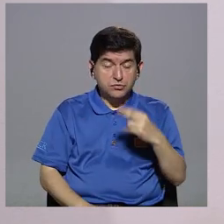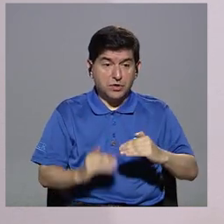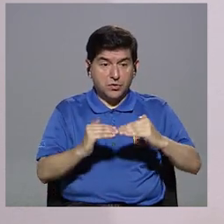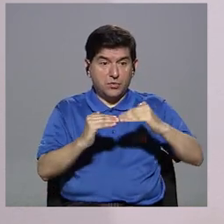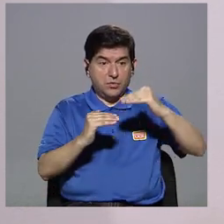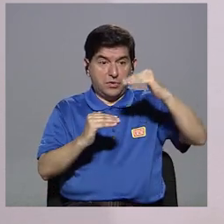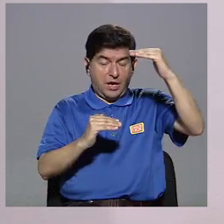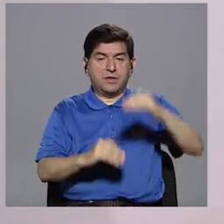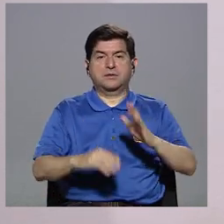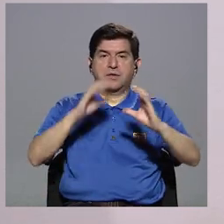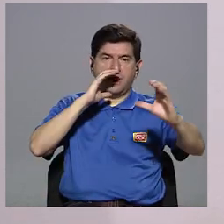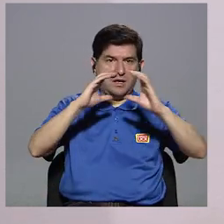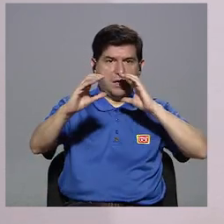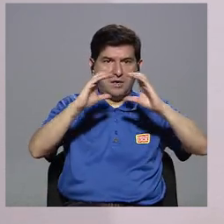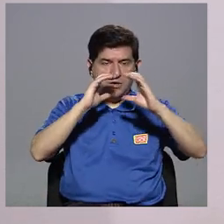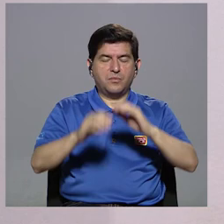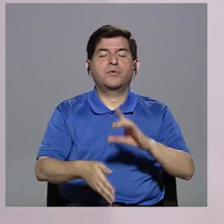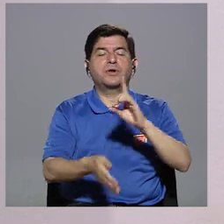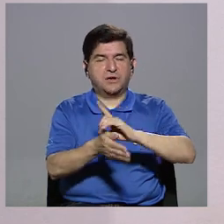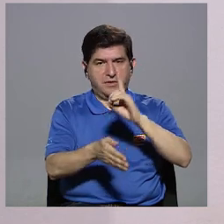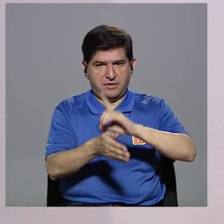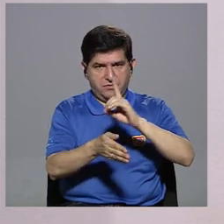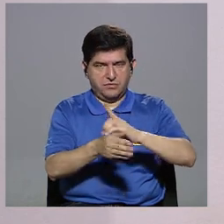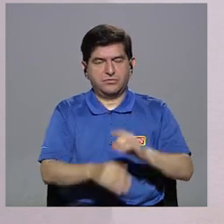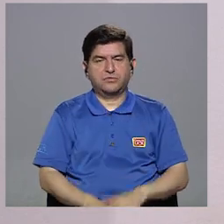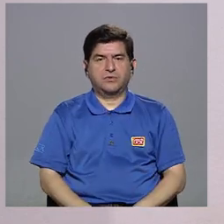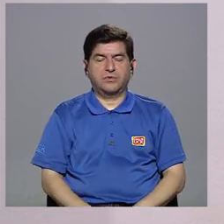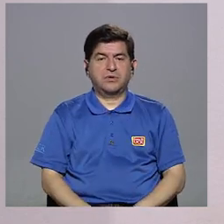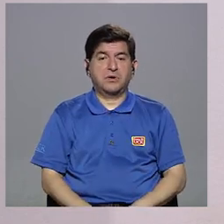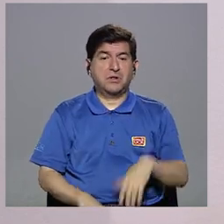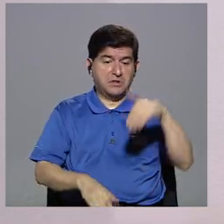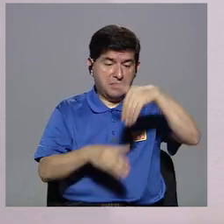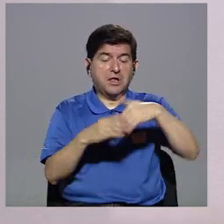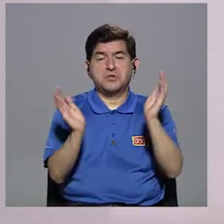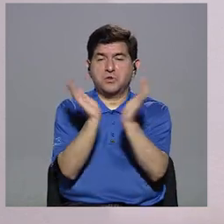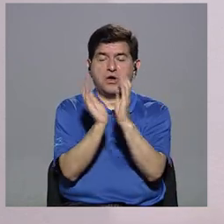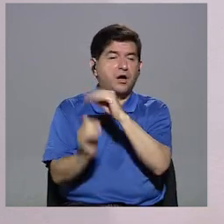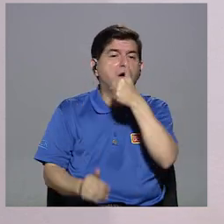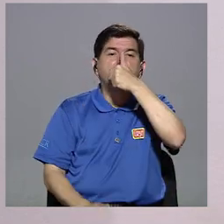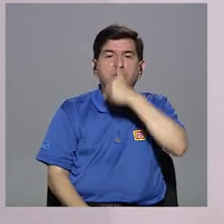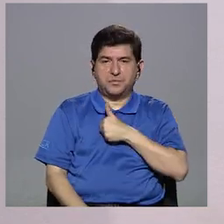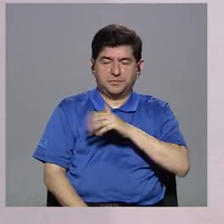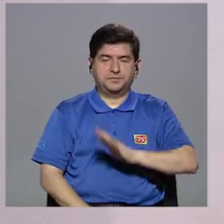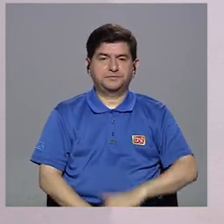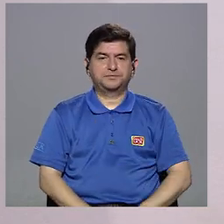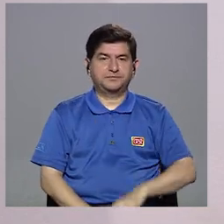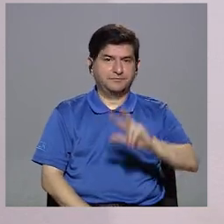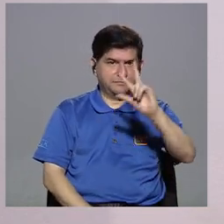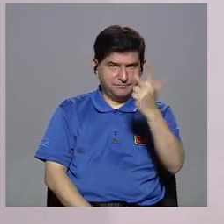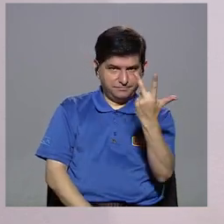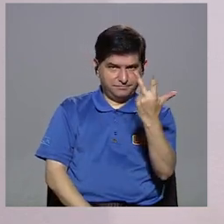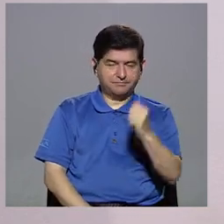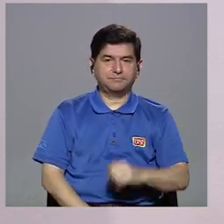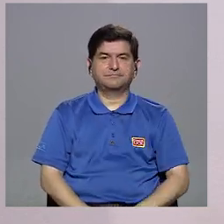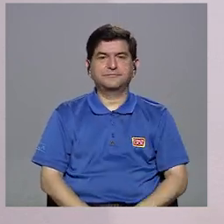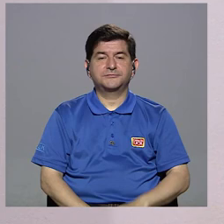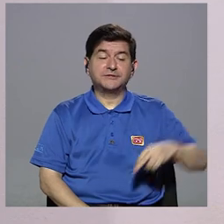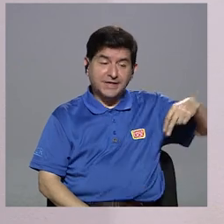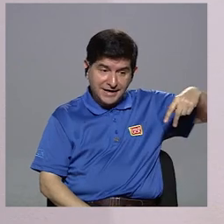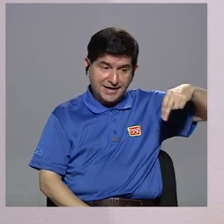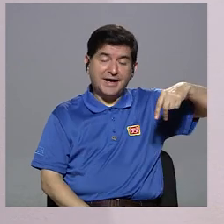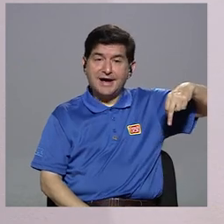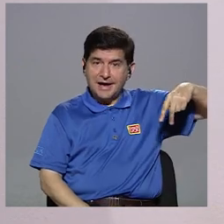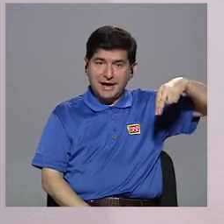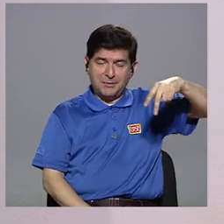mya estartit a comunicarle a su médico tratante en la caja o privado y la tercer cosa es